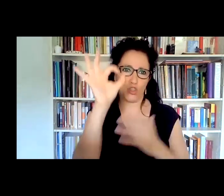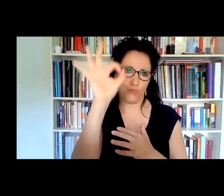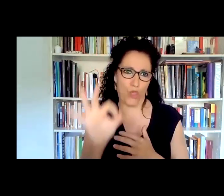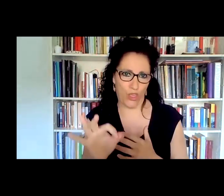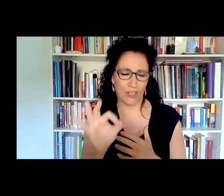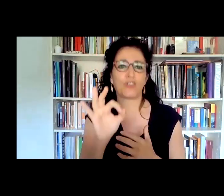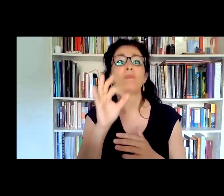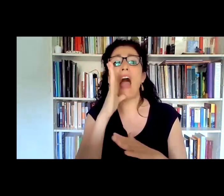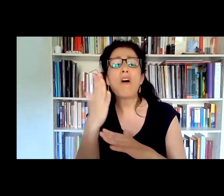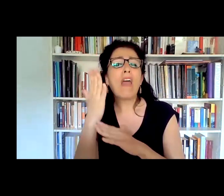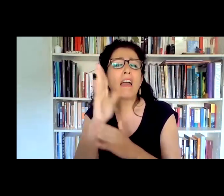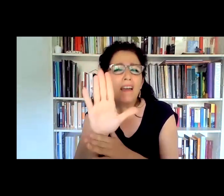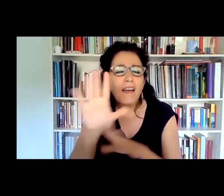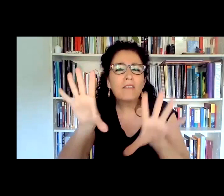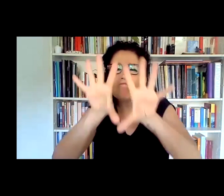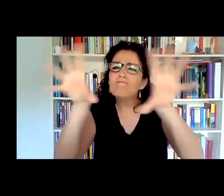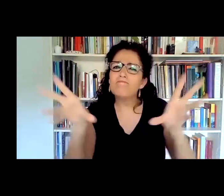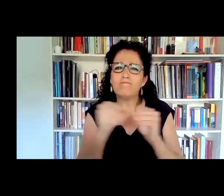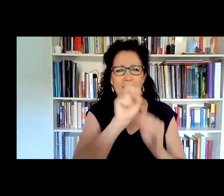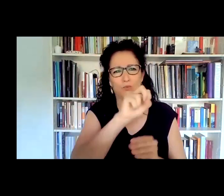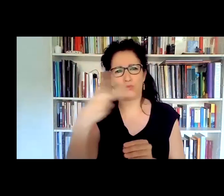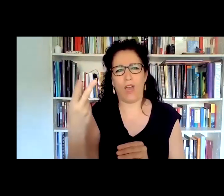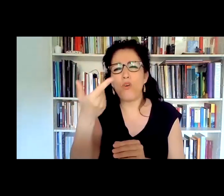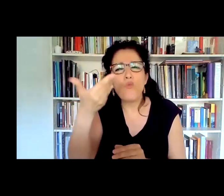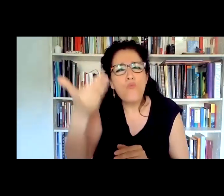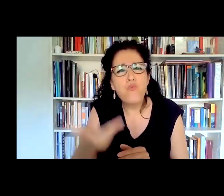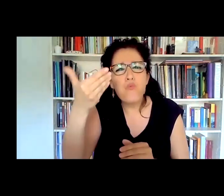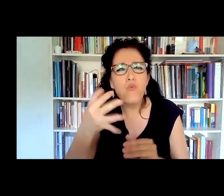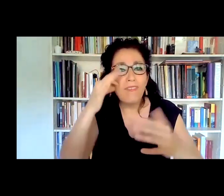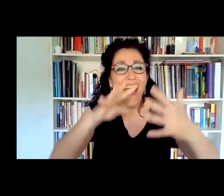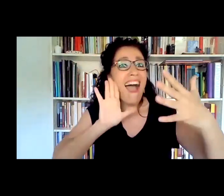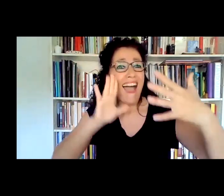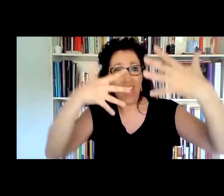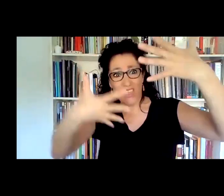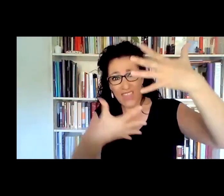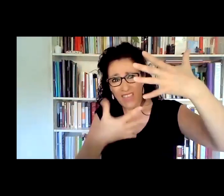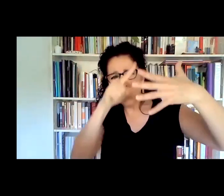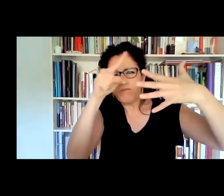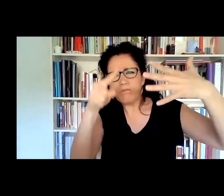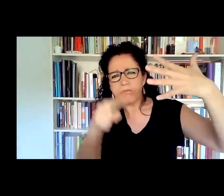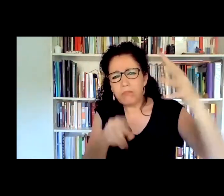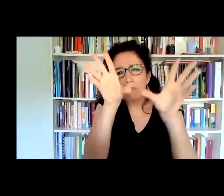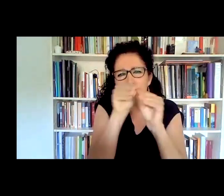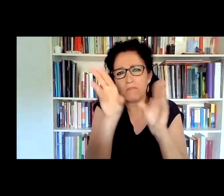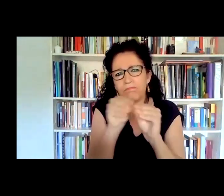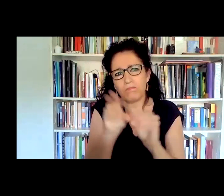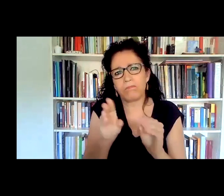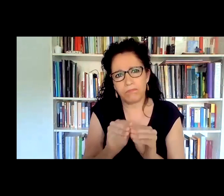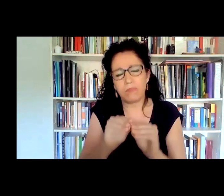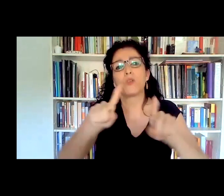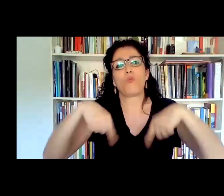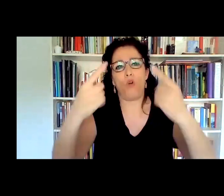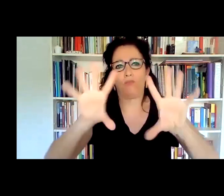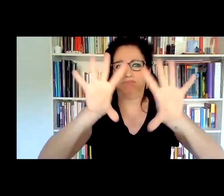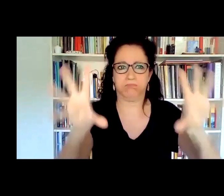17% y otros un 8%. Y los resultados más destacables de estos 10